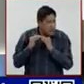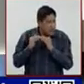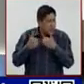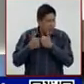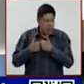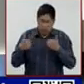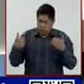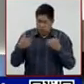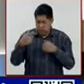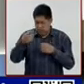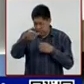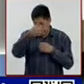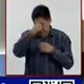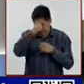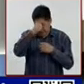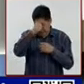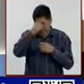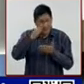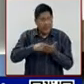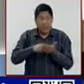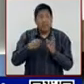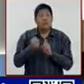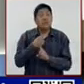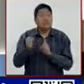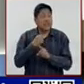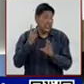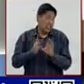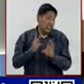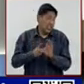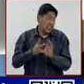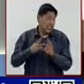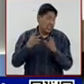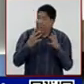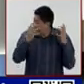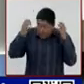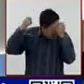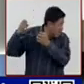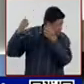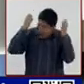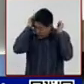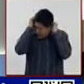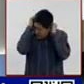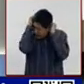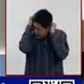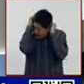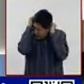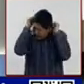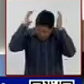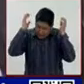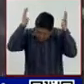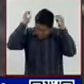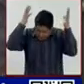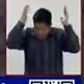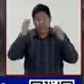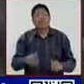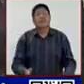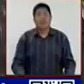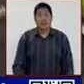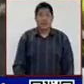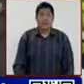aparte de esto de la violencia psicológica que han sentido después de escuchar esas detonaciones?